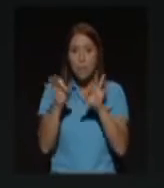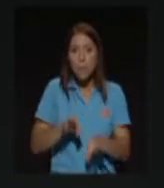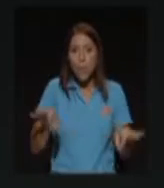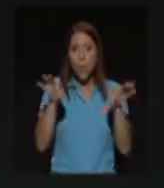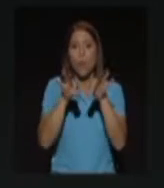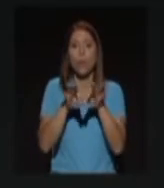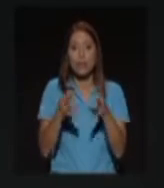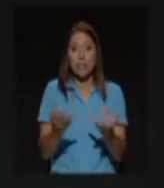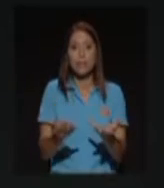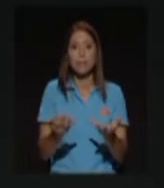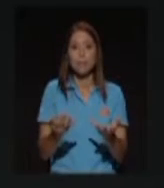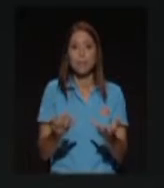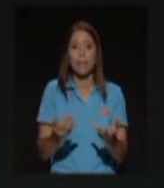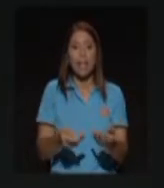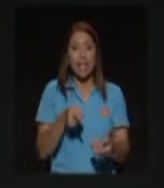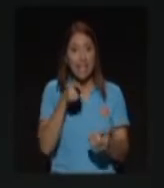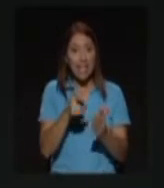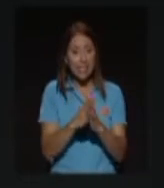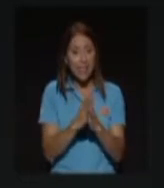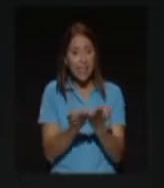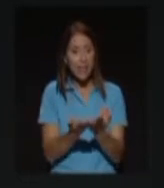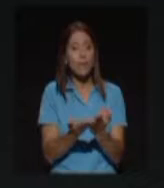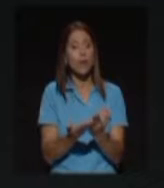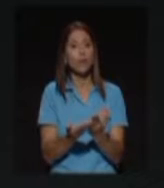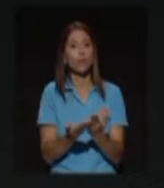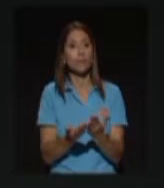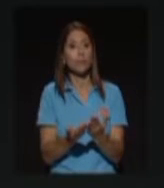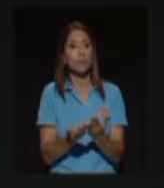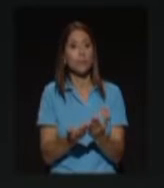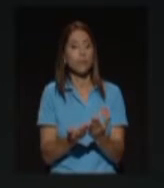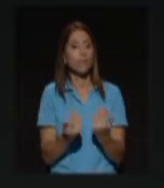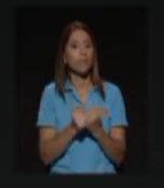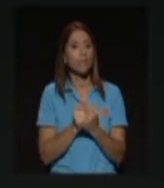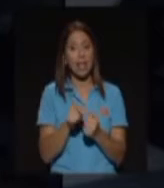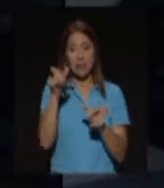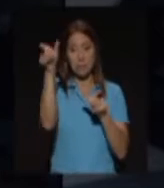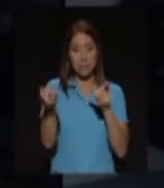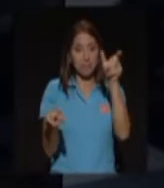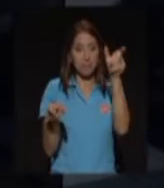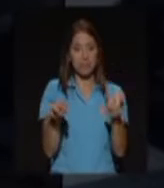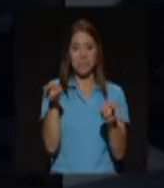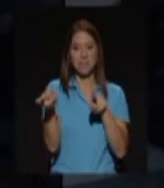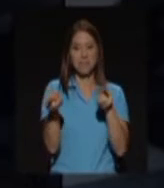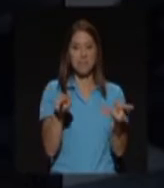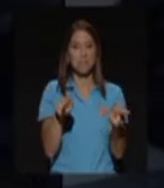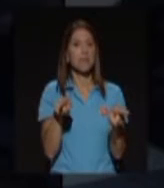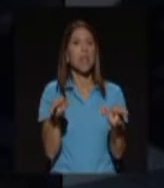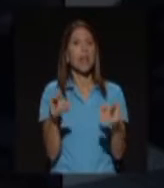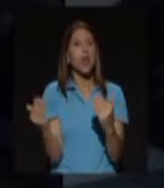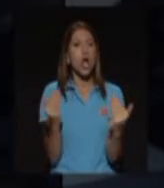importantes y ese libro, digamos, ¿cuál de los dos, cómo compara usted los